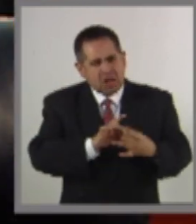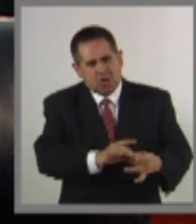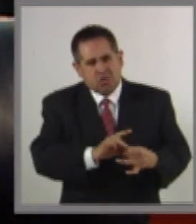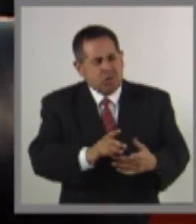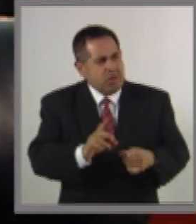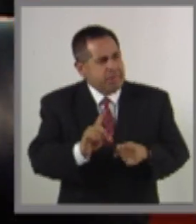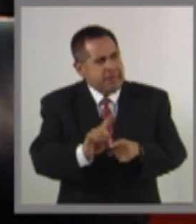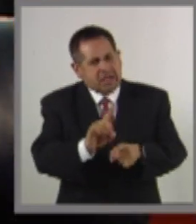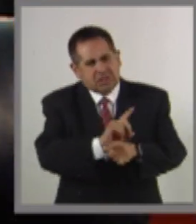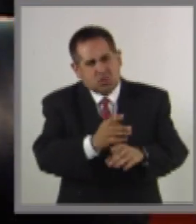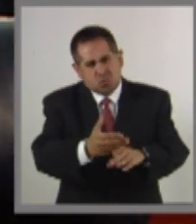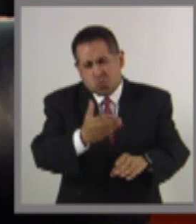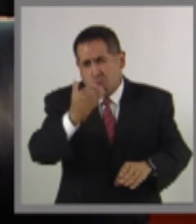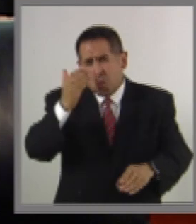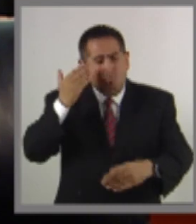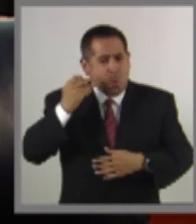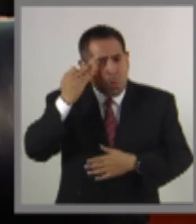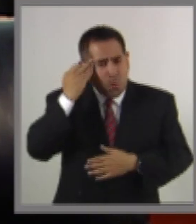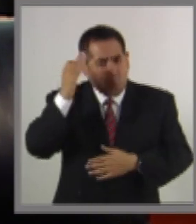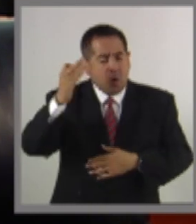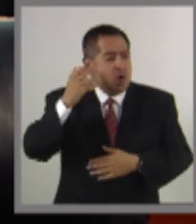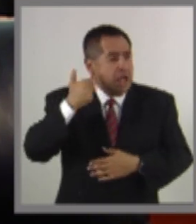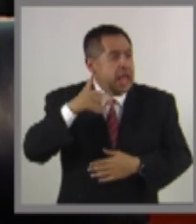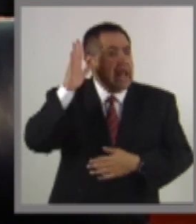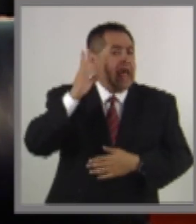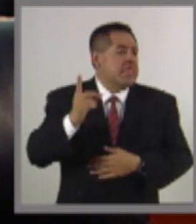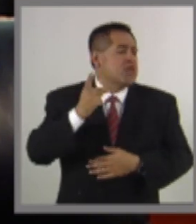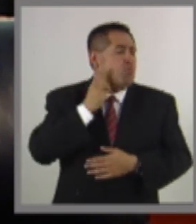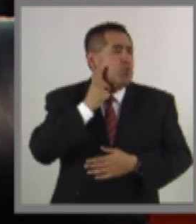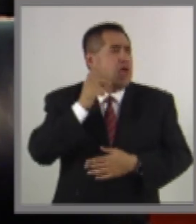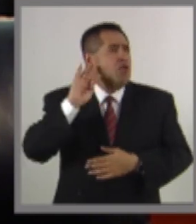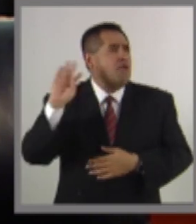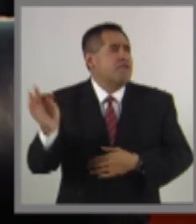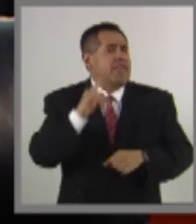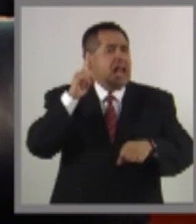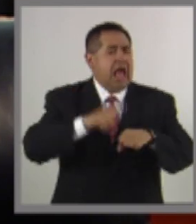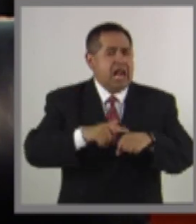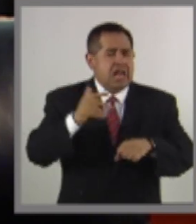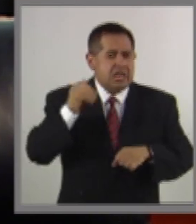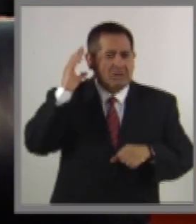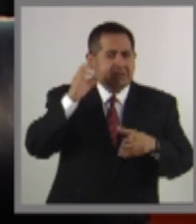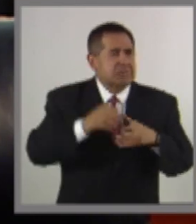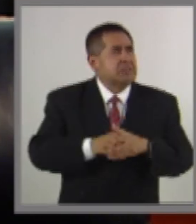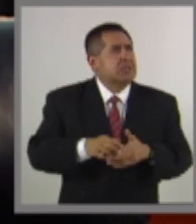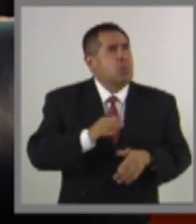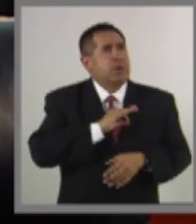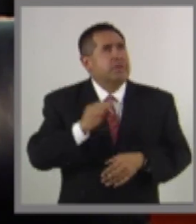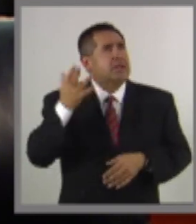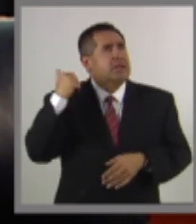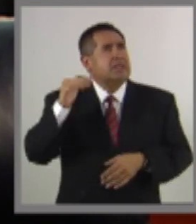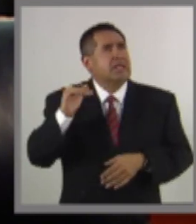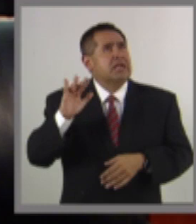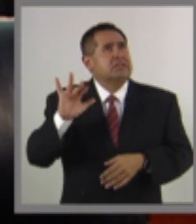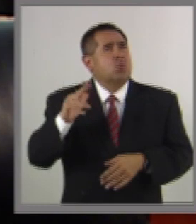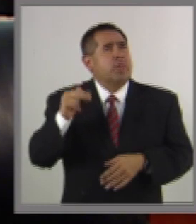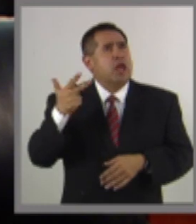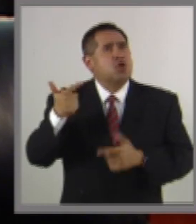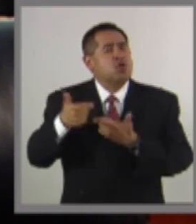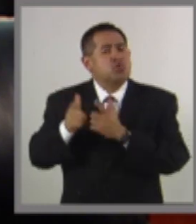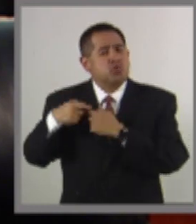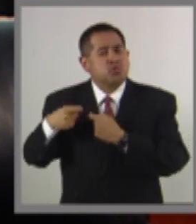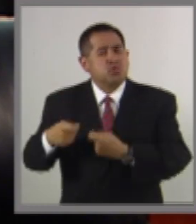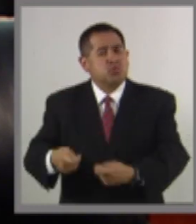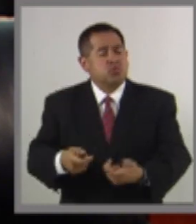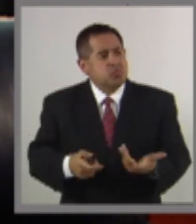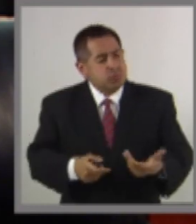forjada desde la época en que fuimos diputados federales, allá por la 58 legislatura.